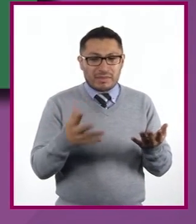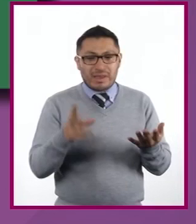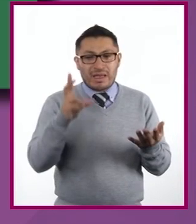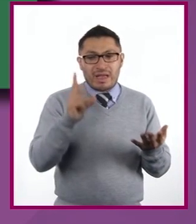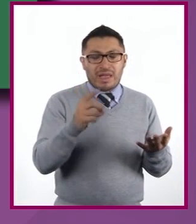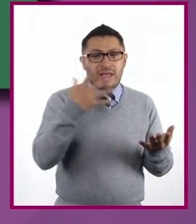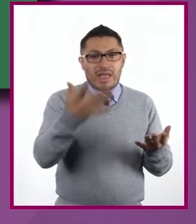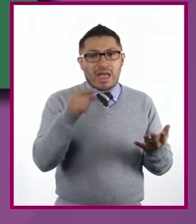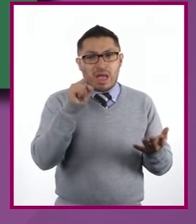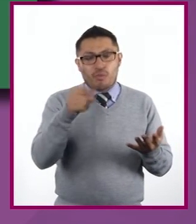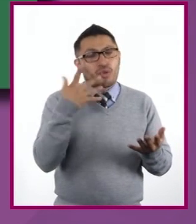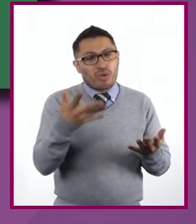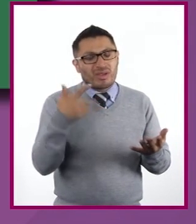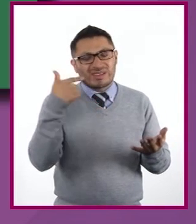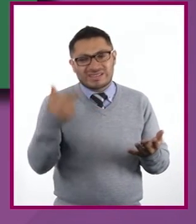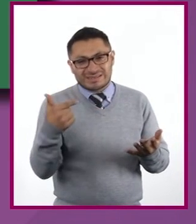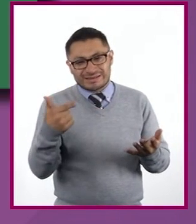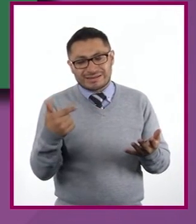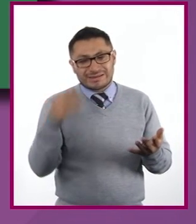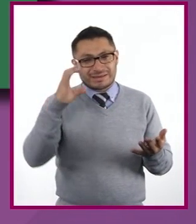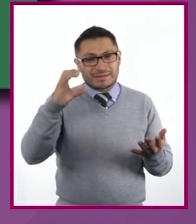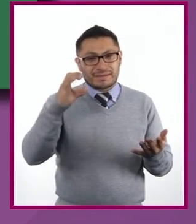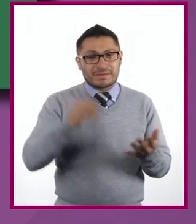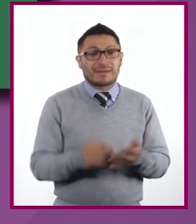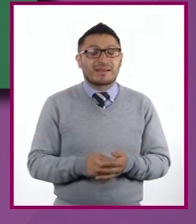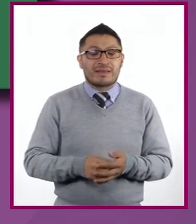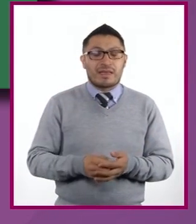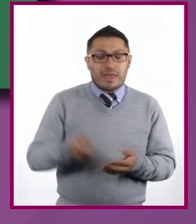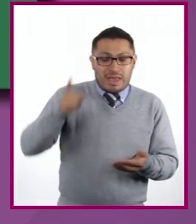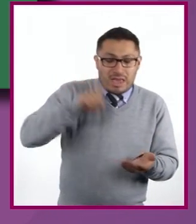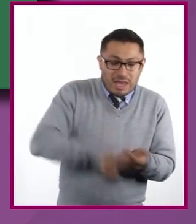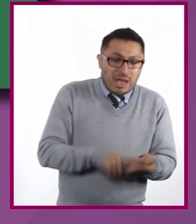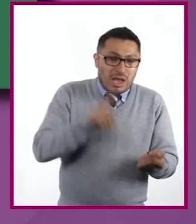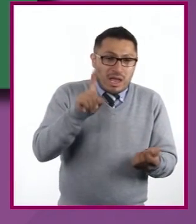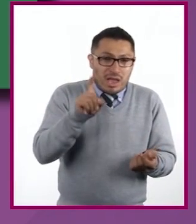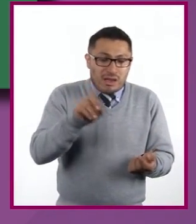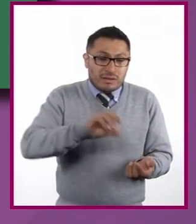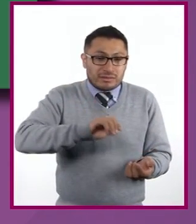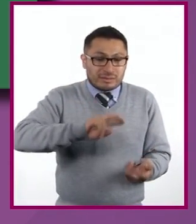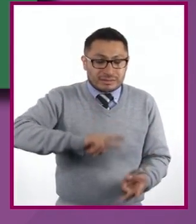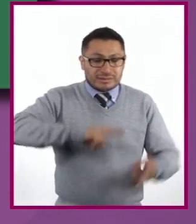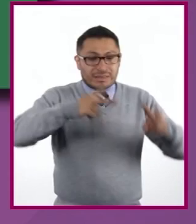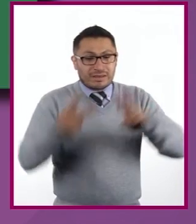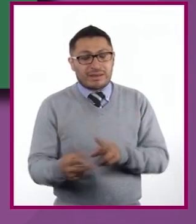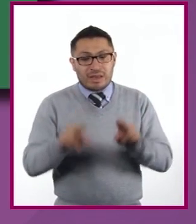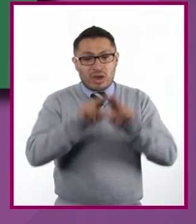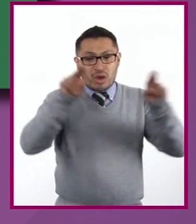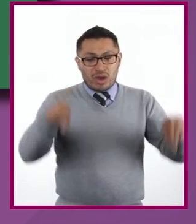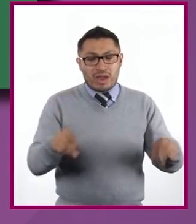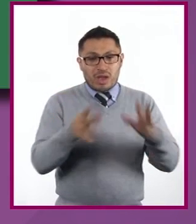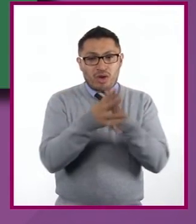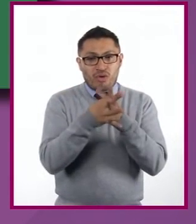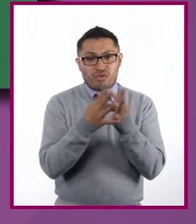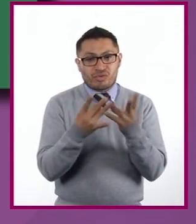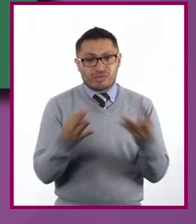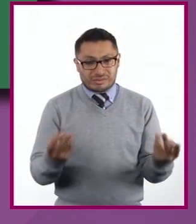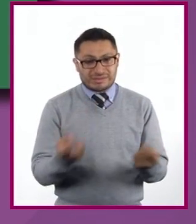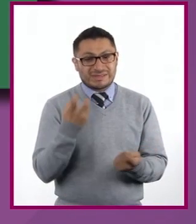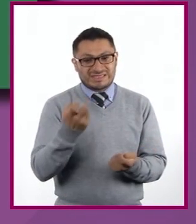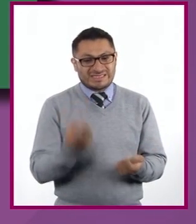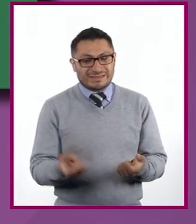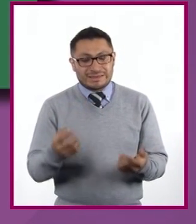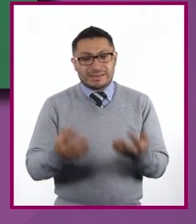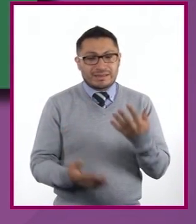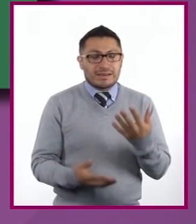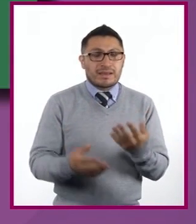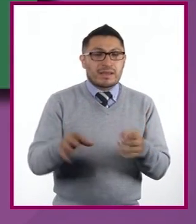a 36.5 grados centígrados, al agua. Por otra parte, el hielo comienza a derretirse, pues parte de la